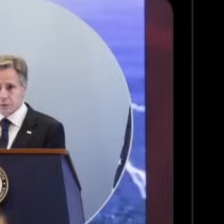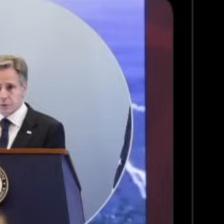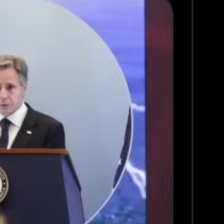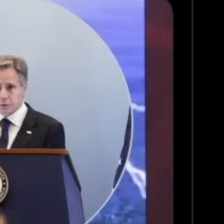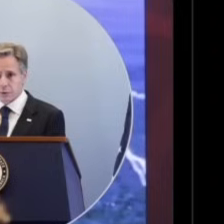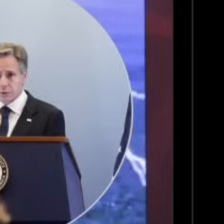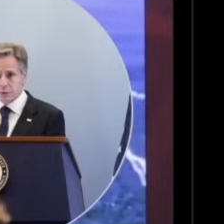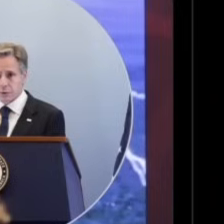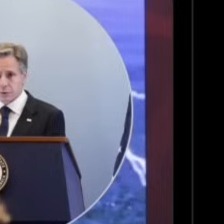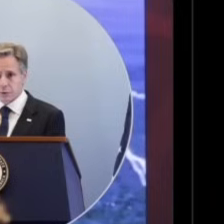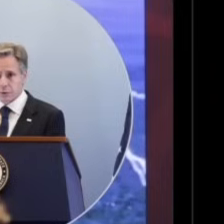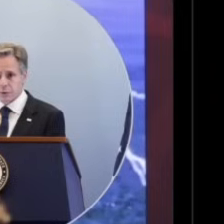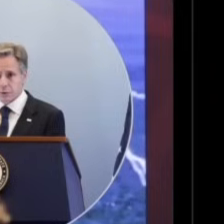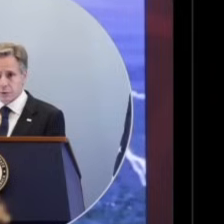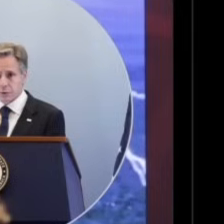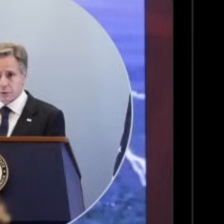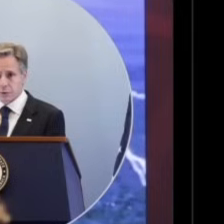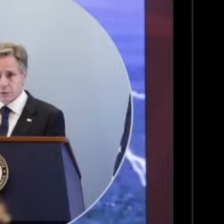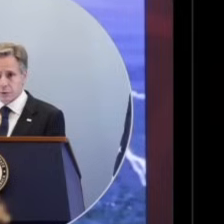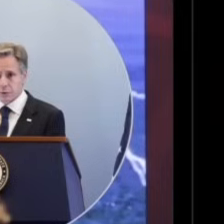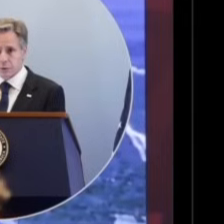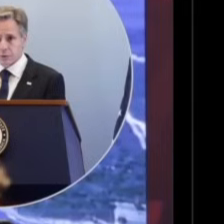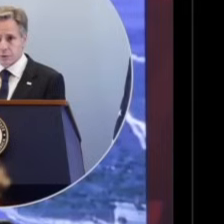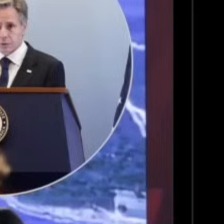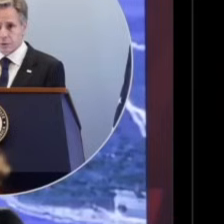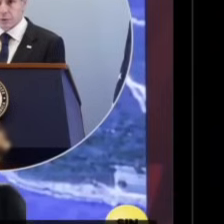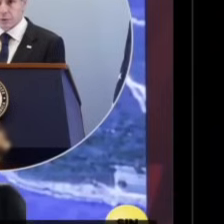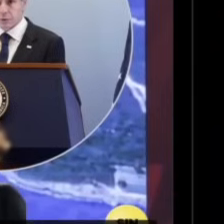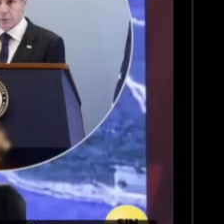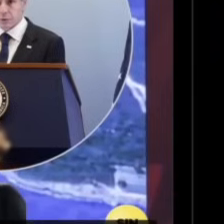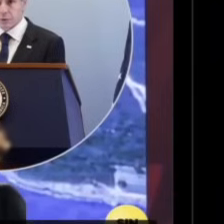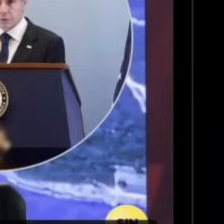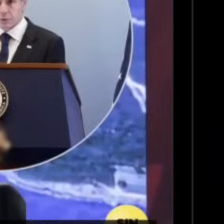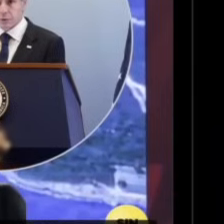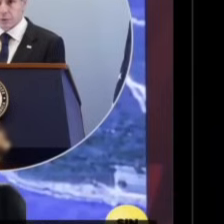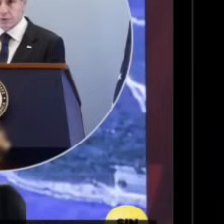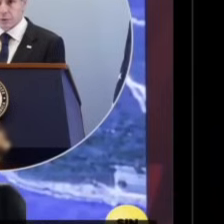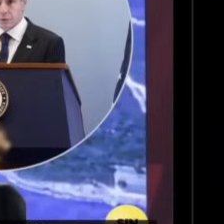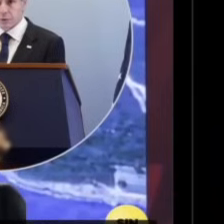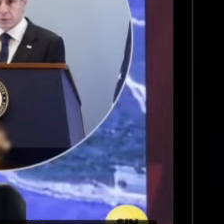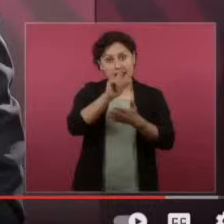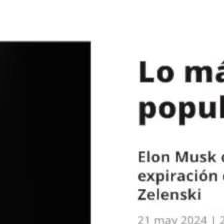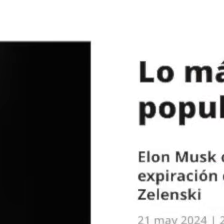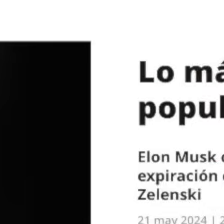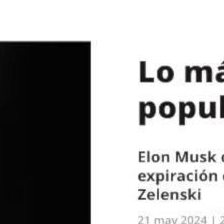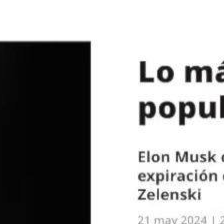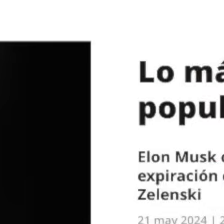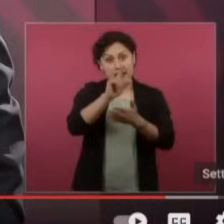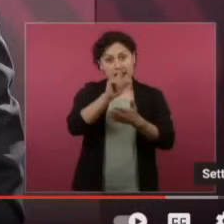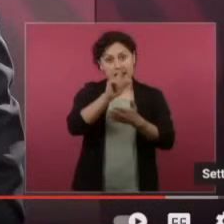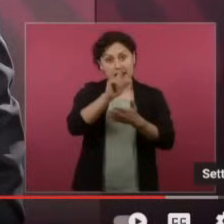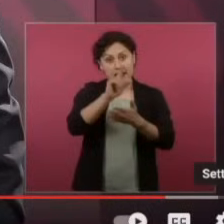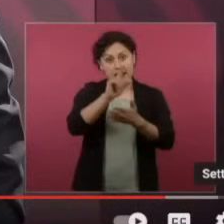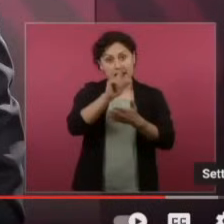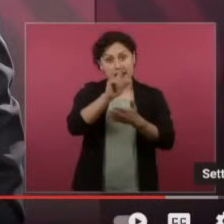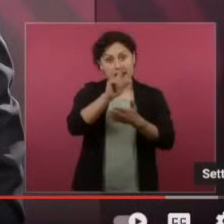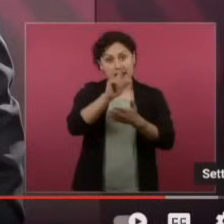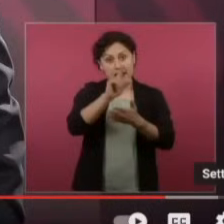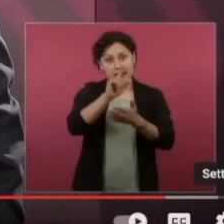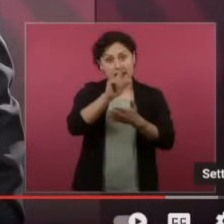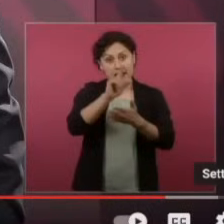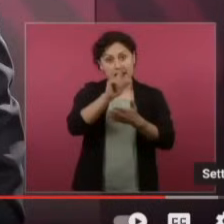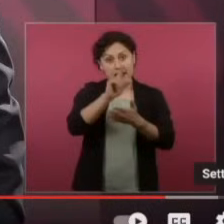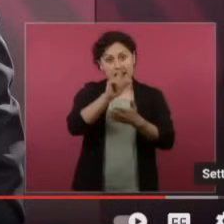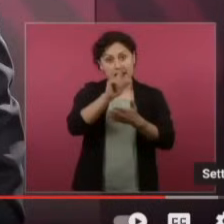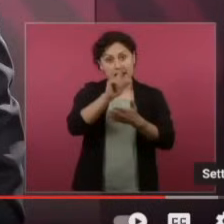el territorio, mejor que no vengan. Tómala, literal. Vamos a escuchar todo lo